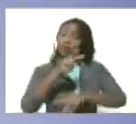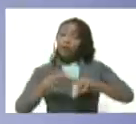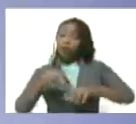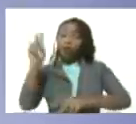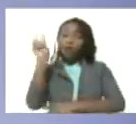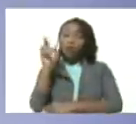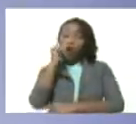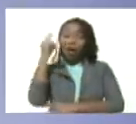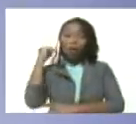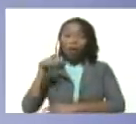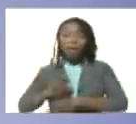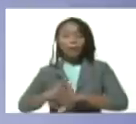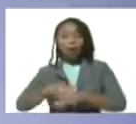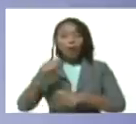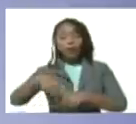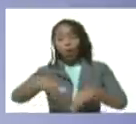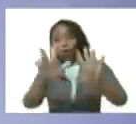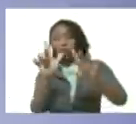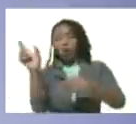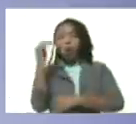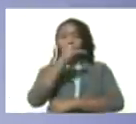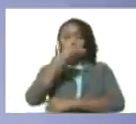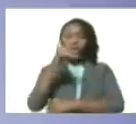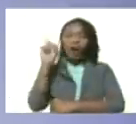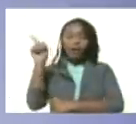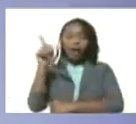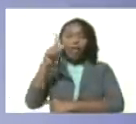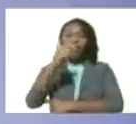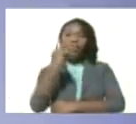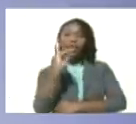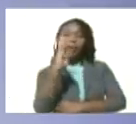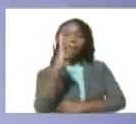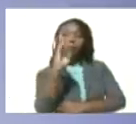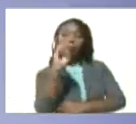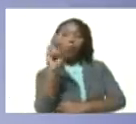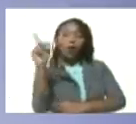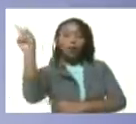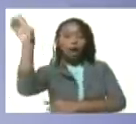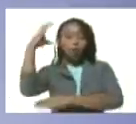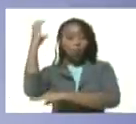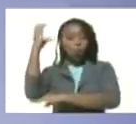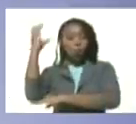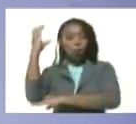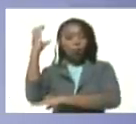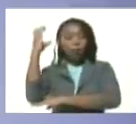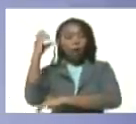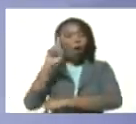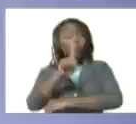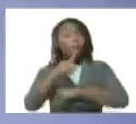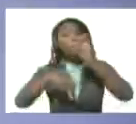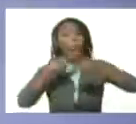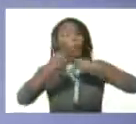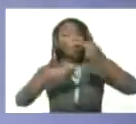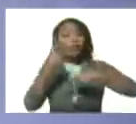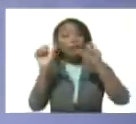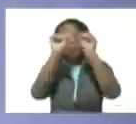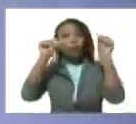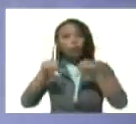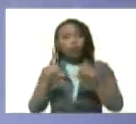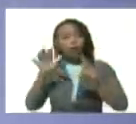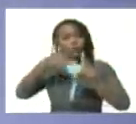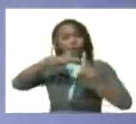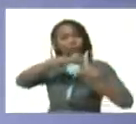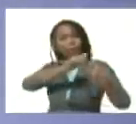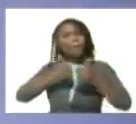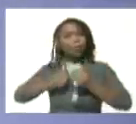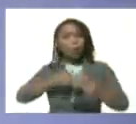venezolanos ocurrido este 8 de octubre en Tibú, al norte de Santander, en Colombia. Una política sistemática de persecución